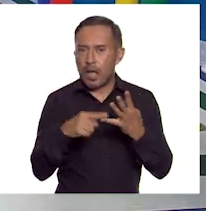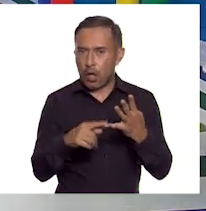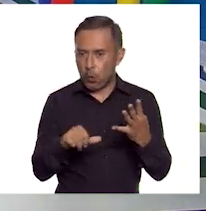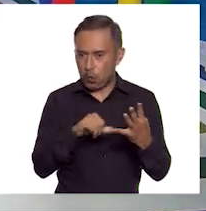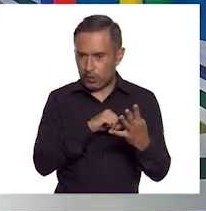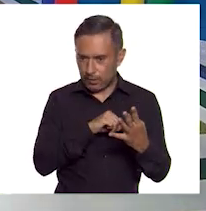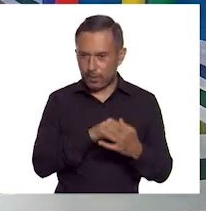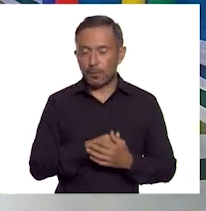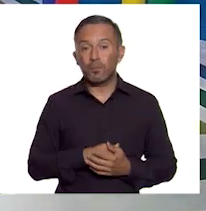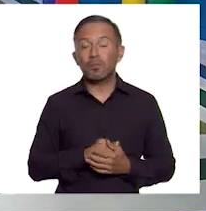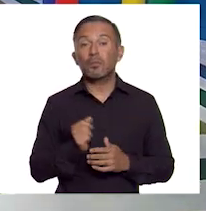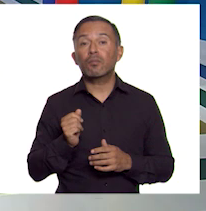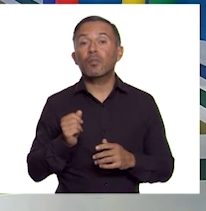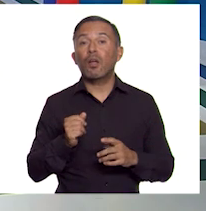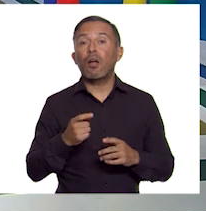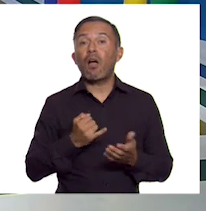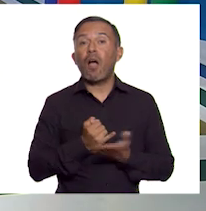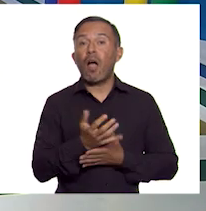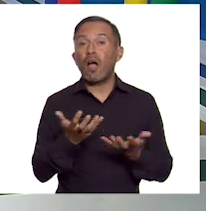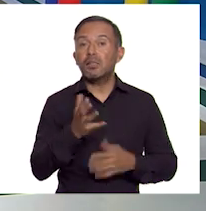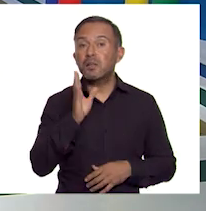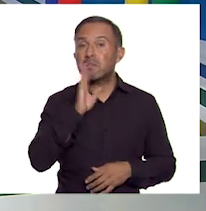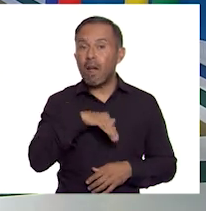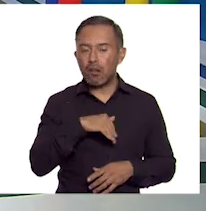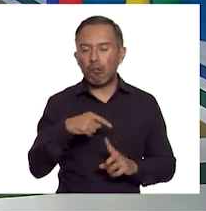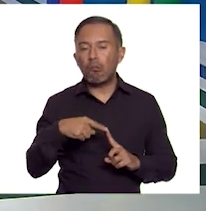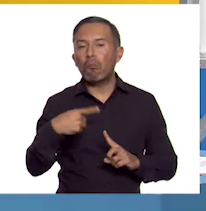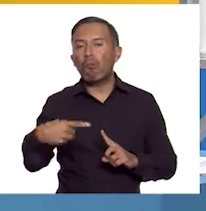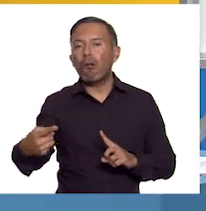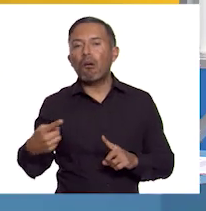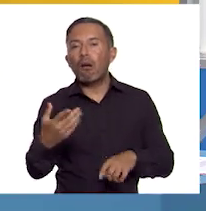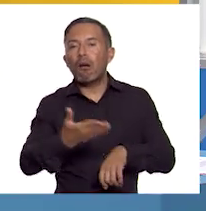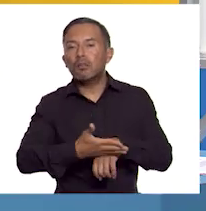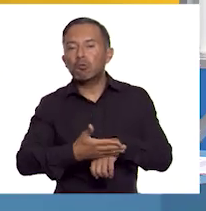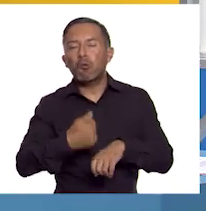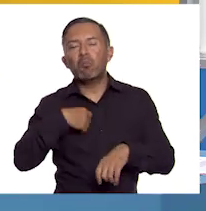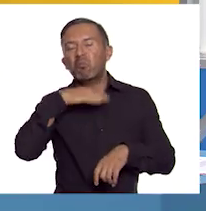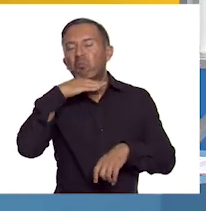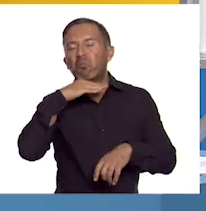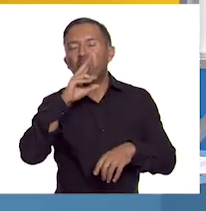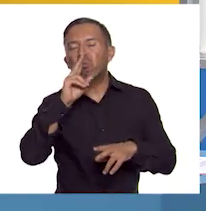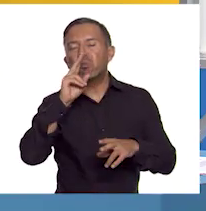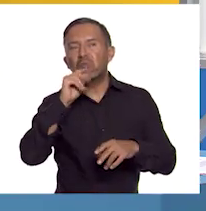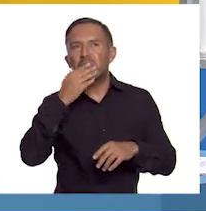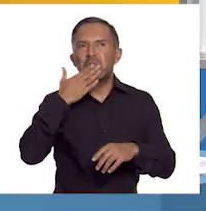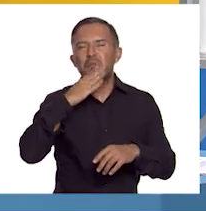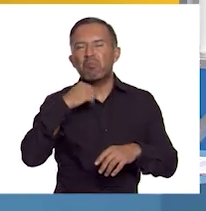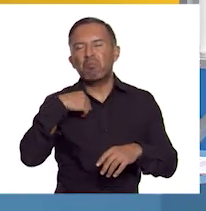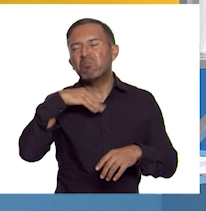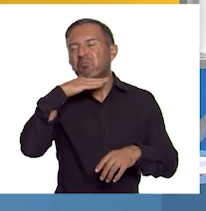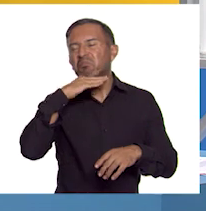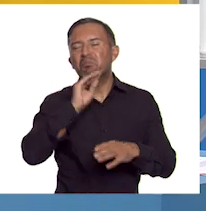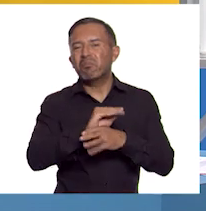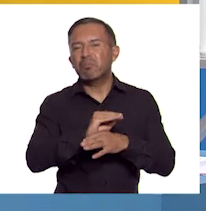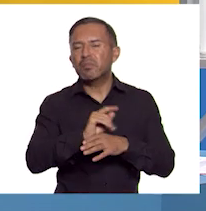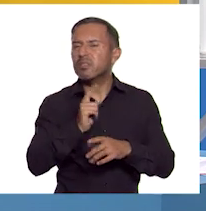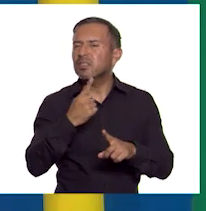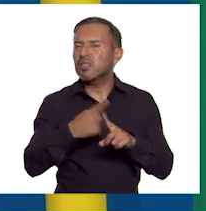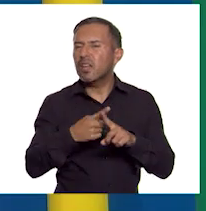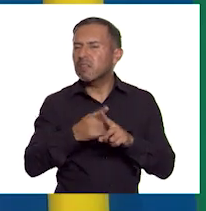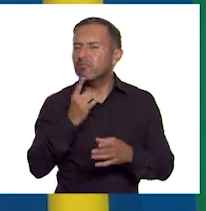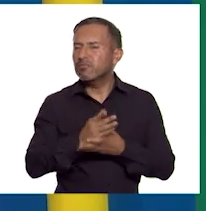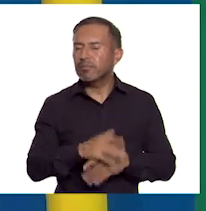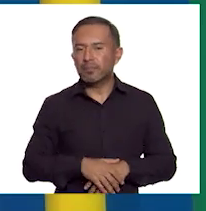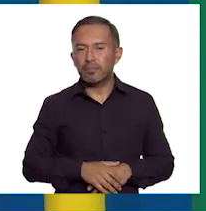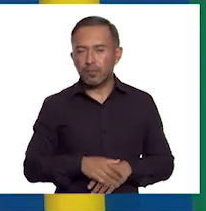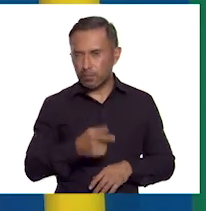evalúa las consecuencias de sus acciones. ¿Quién es? No sé, a ver, niños y niñas